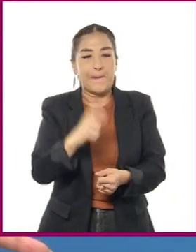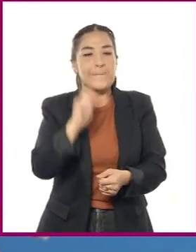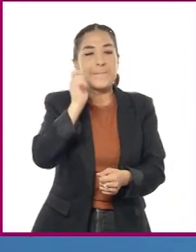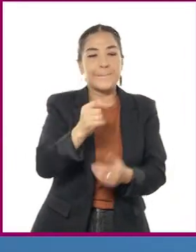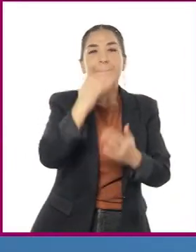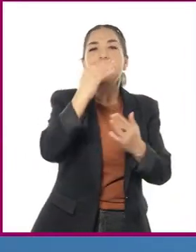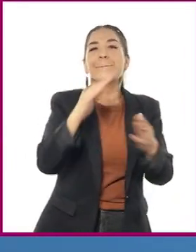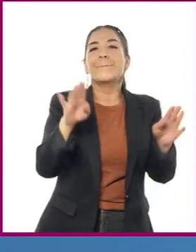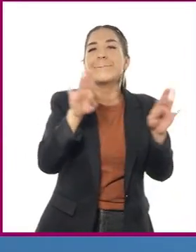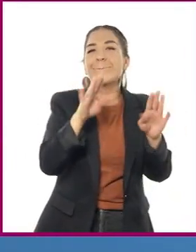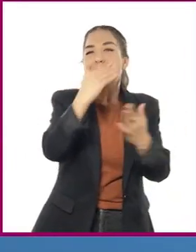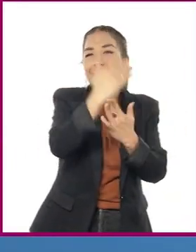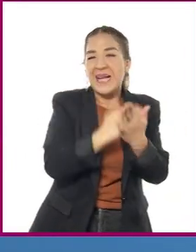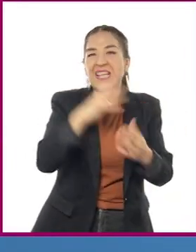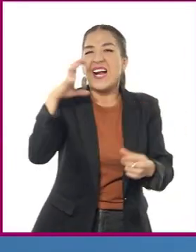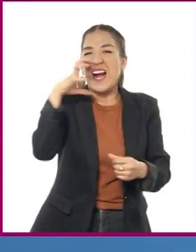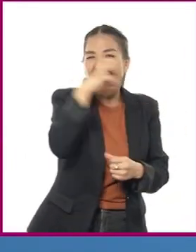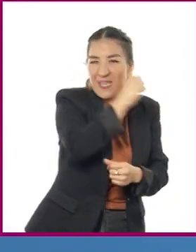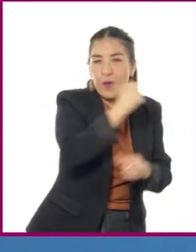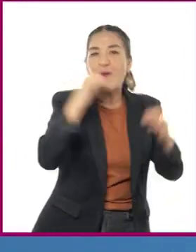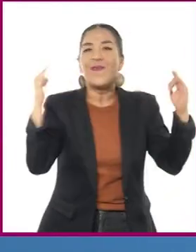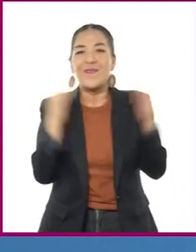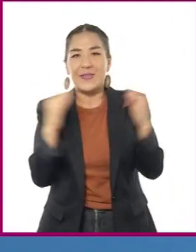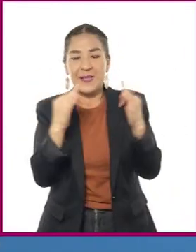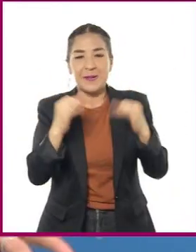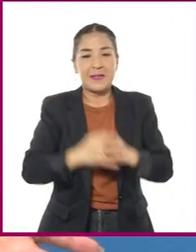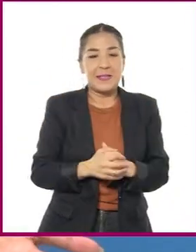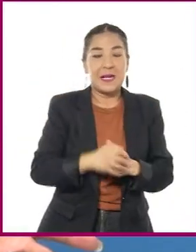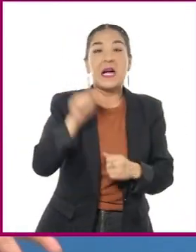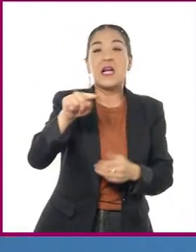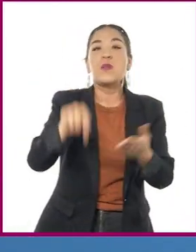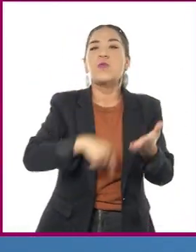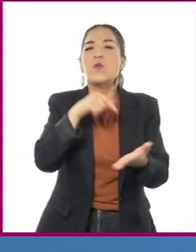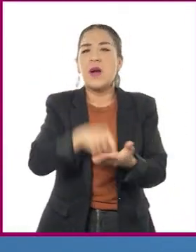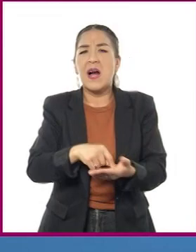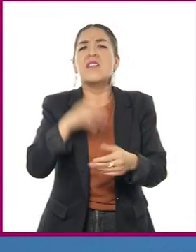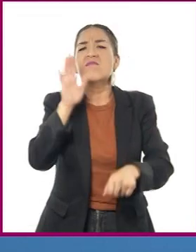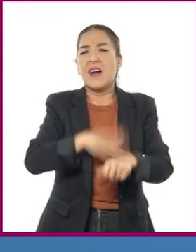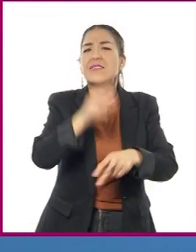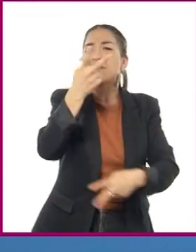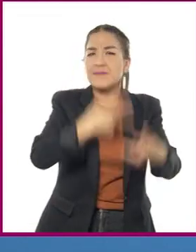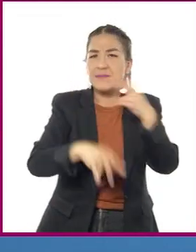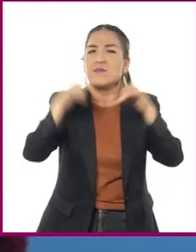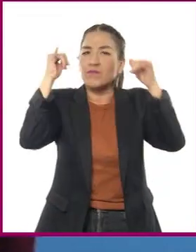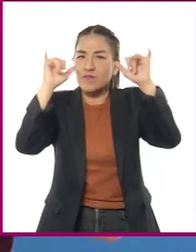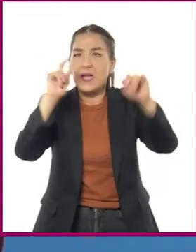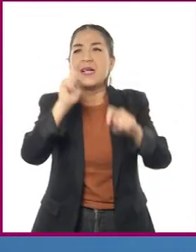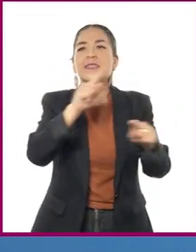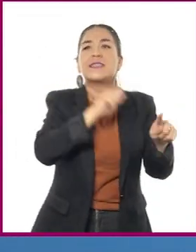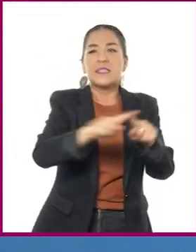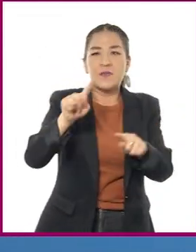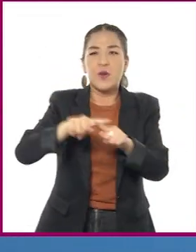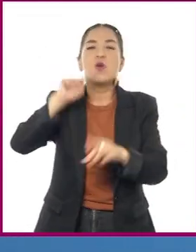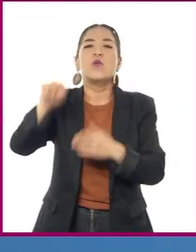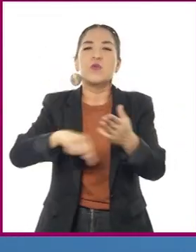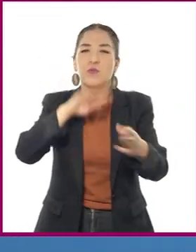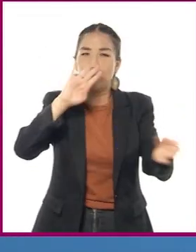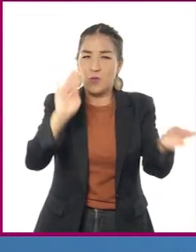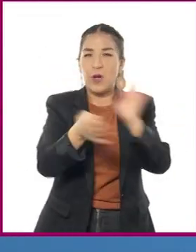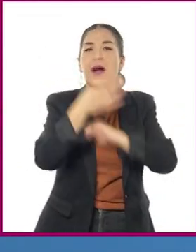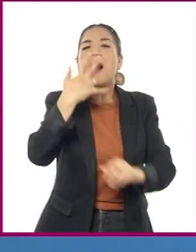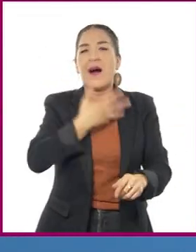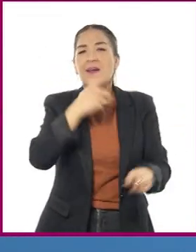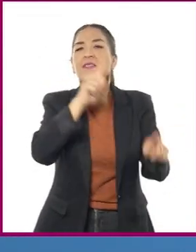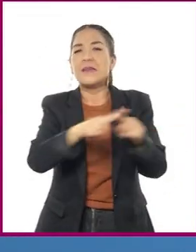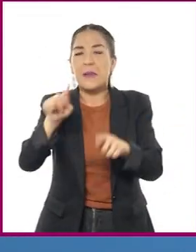muy extremoso en calor o frío. La producción agrícola es diferente en todo el mundo, pues